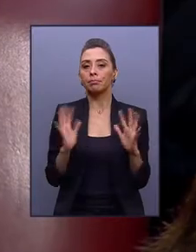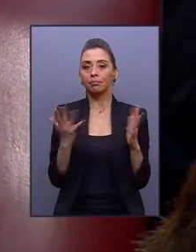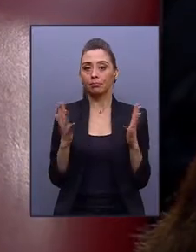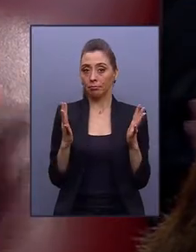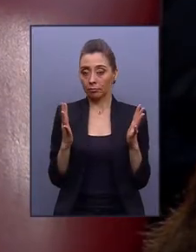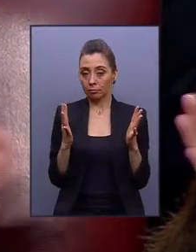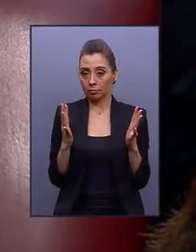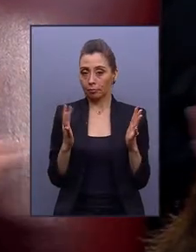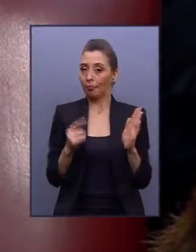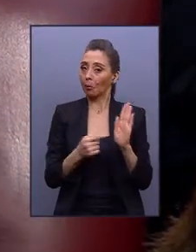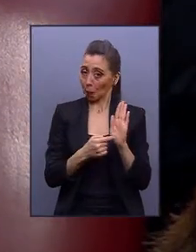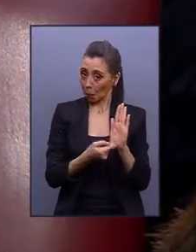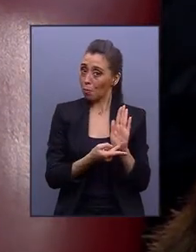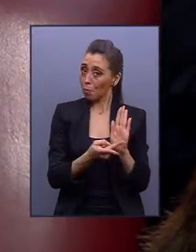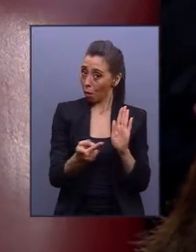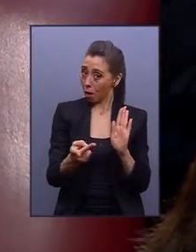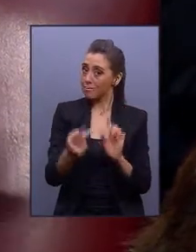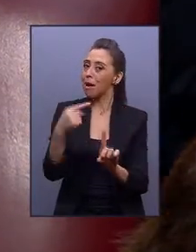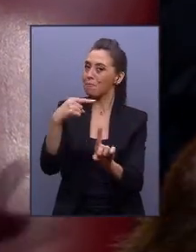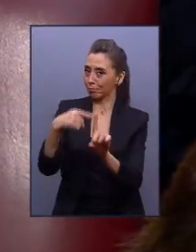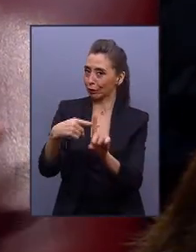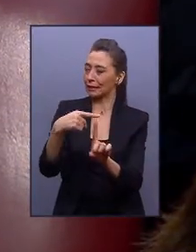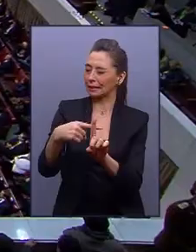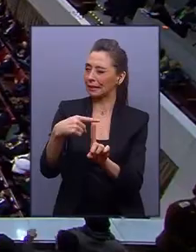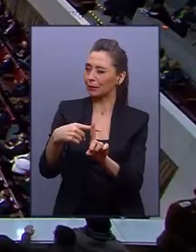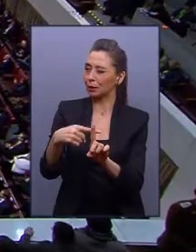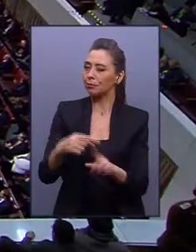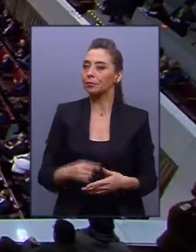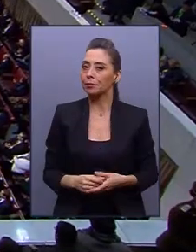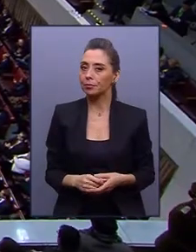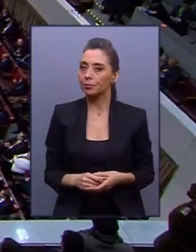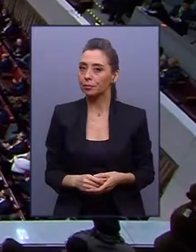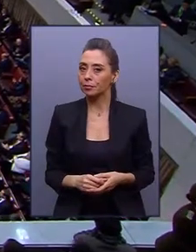que ya muestra sus efectos positivos.